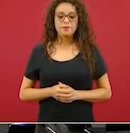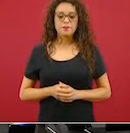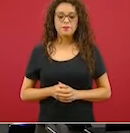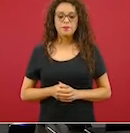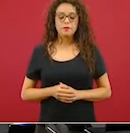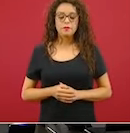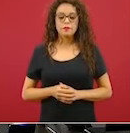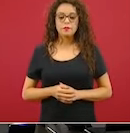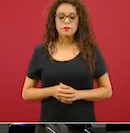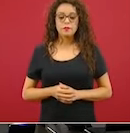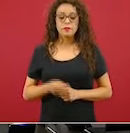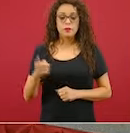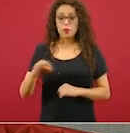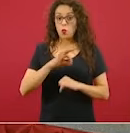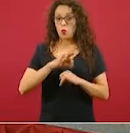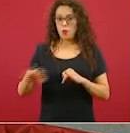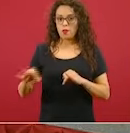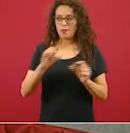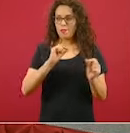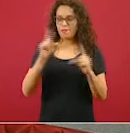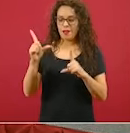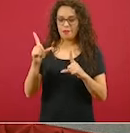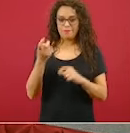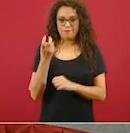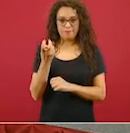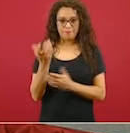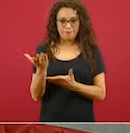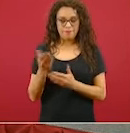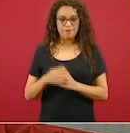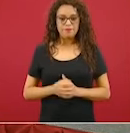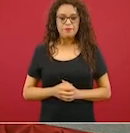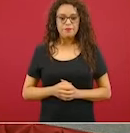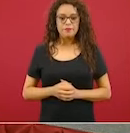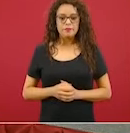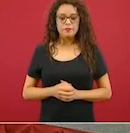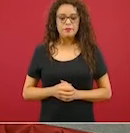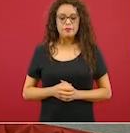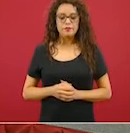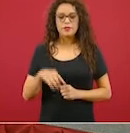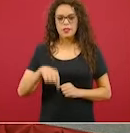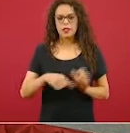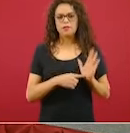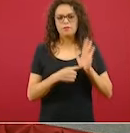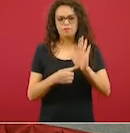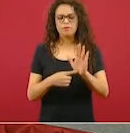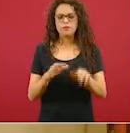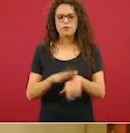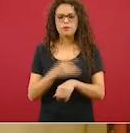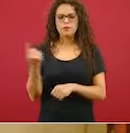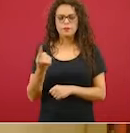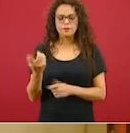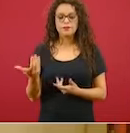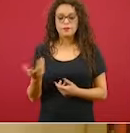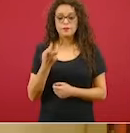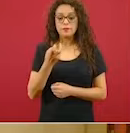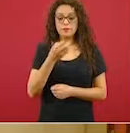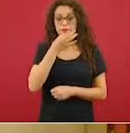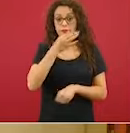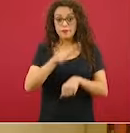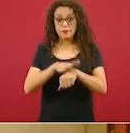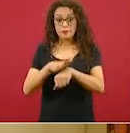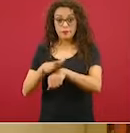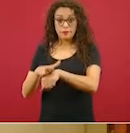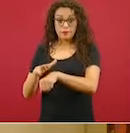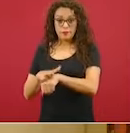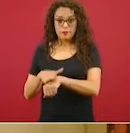Bien, esta sería la última diapositiva, la que quisimos también traer en el sentido de que esta notificación, como ustedes veían,